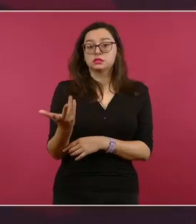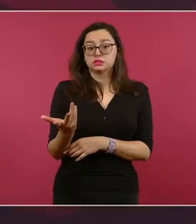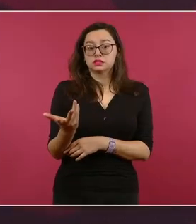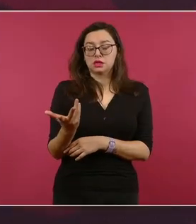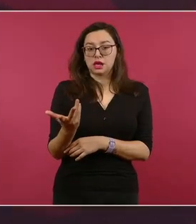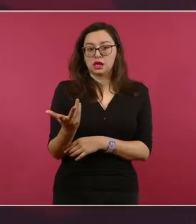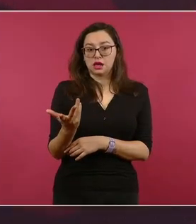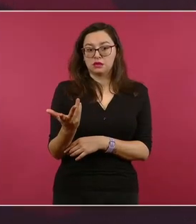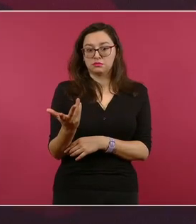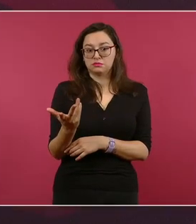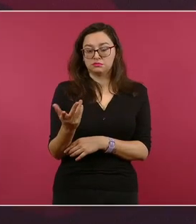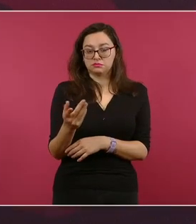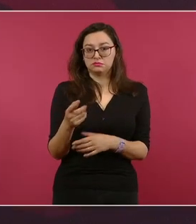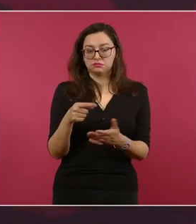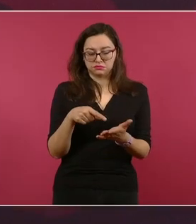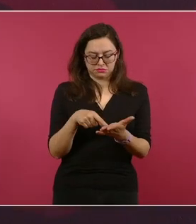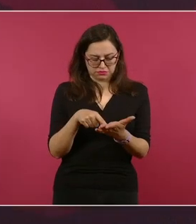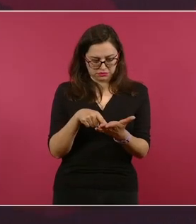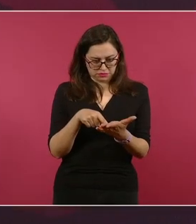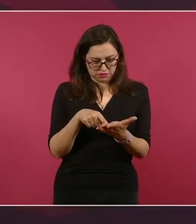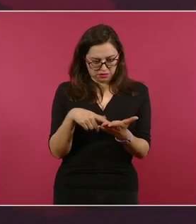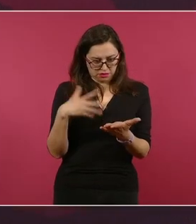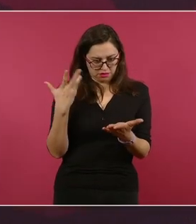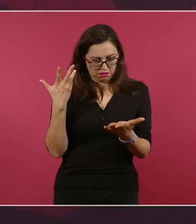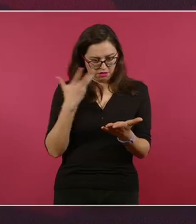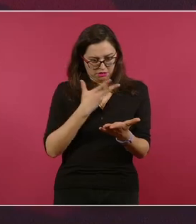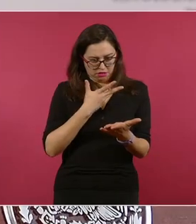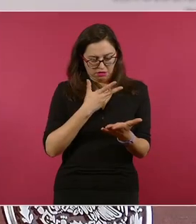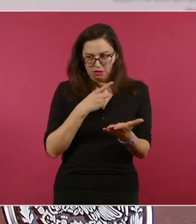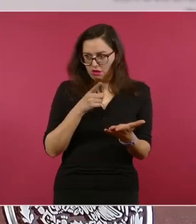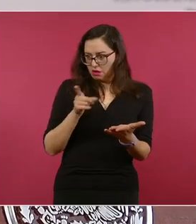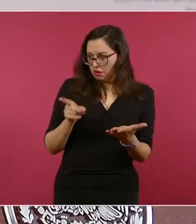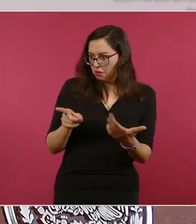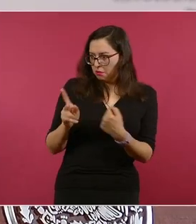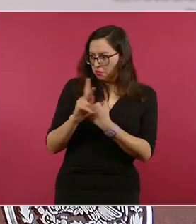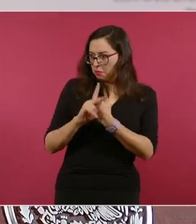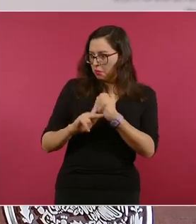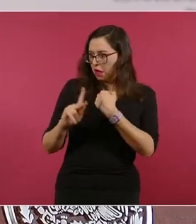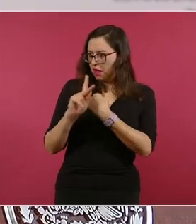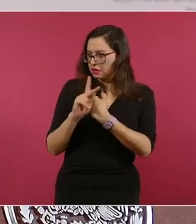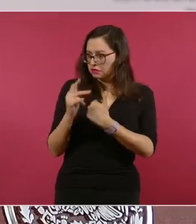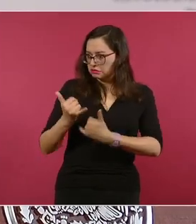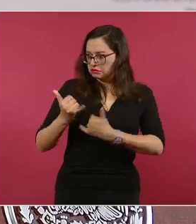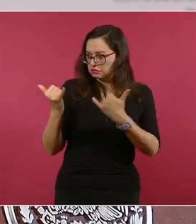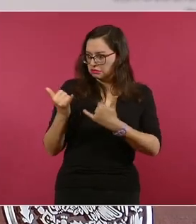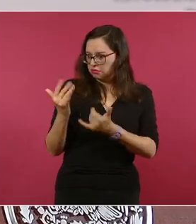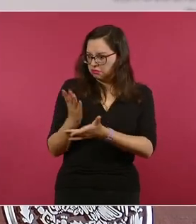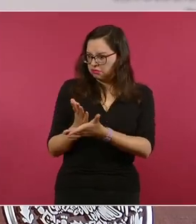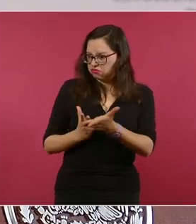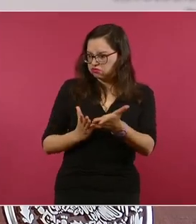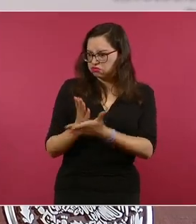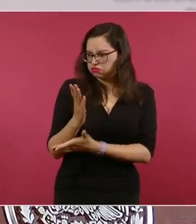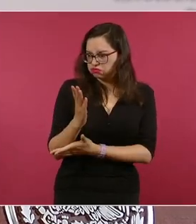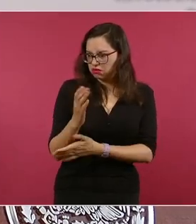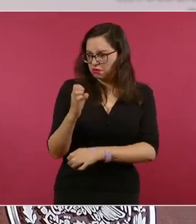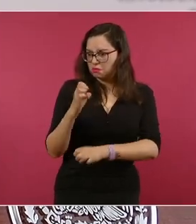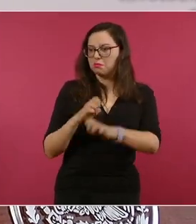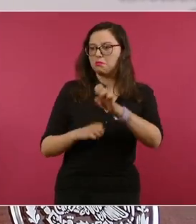suspenda los derechos de un Estado, nación, que actúa de esa manera,